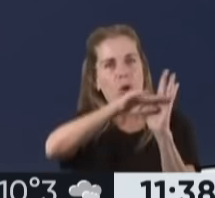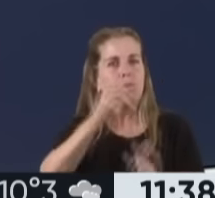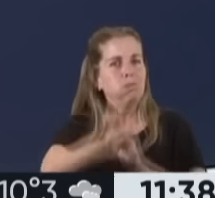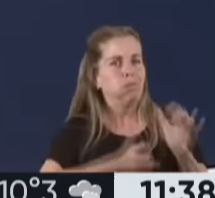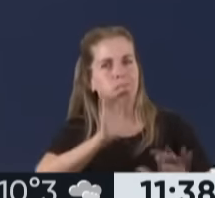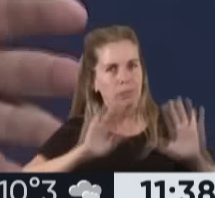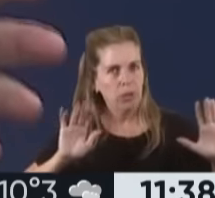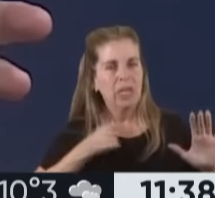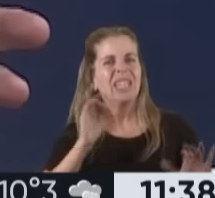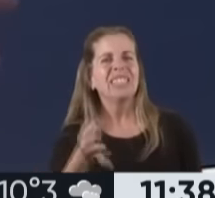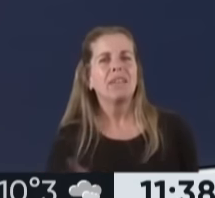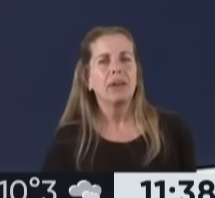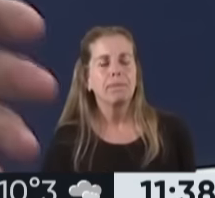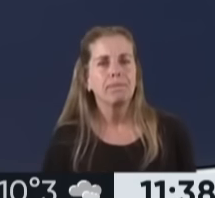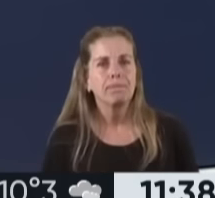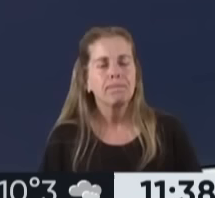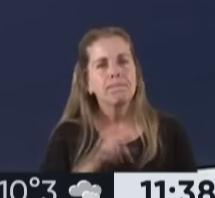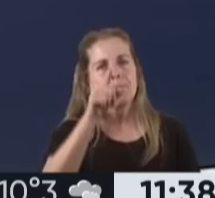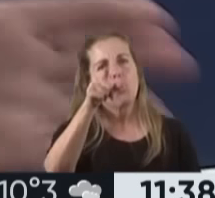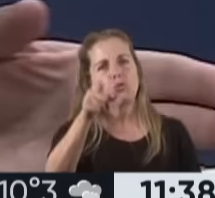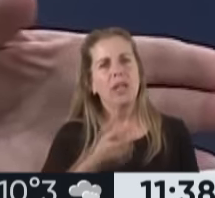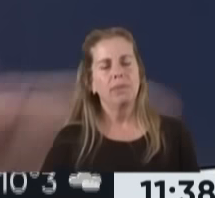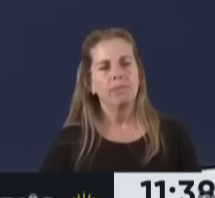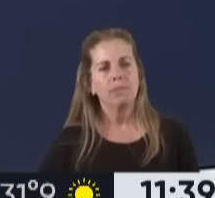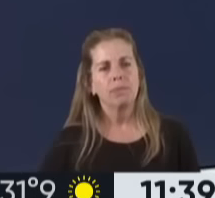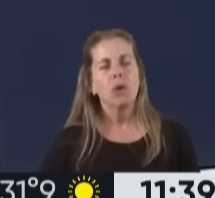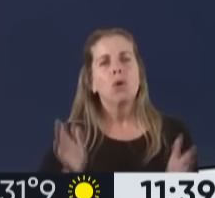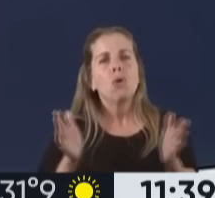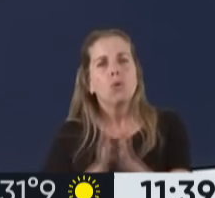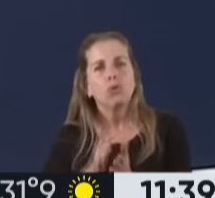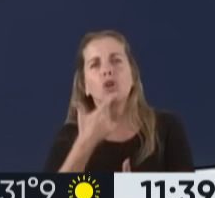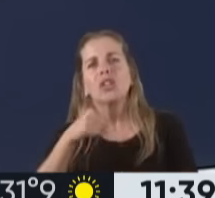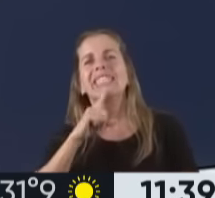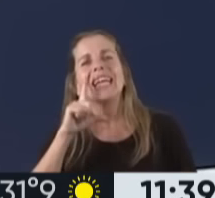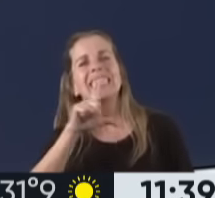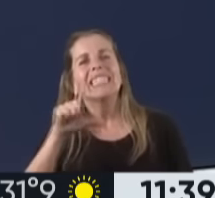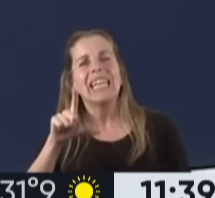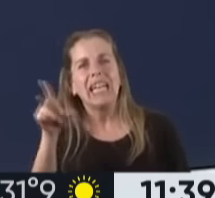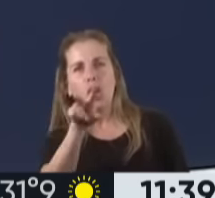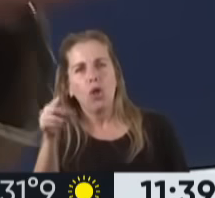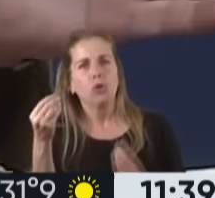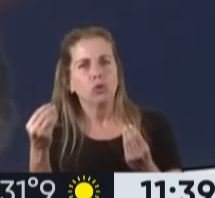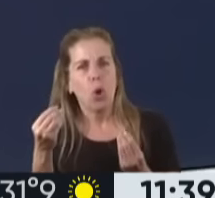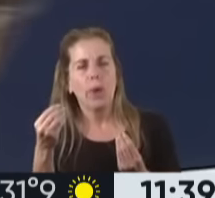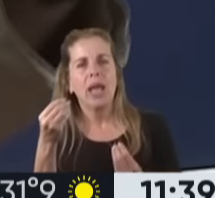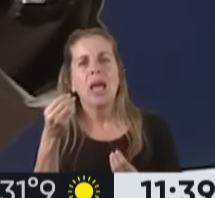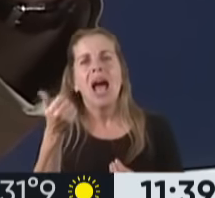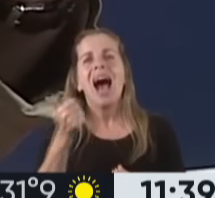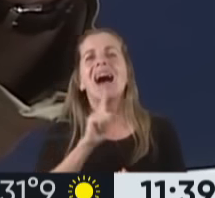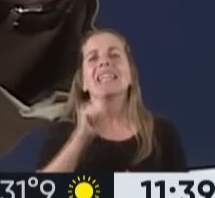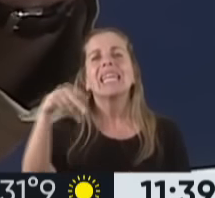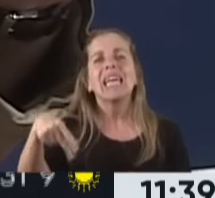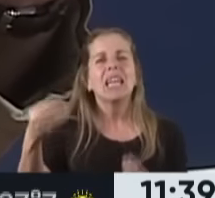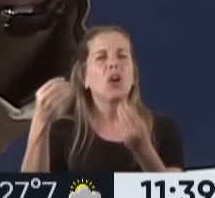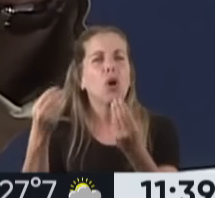ser la gestión suya con Diego Santilli respecto a los ATN? Porque cualquier movimiento